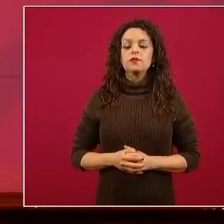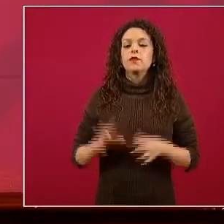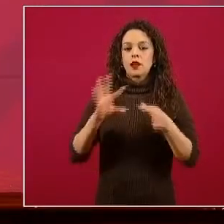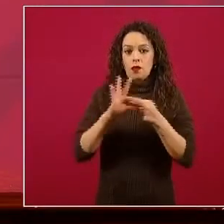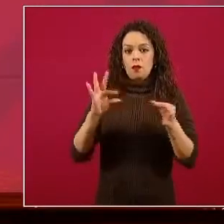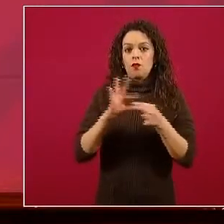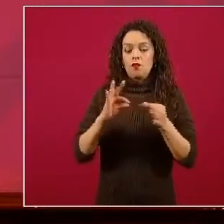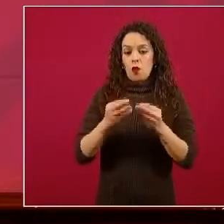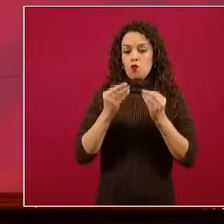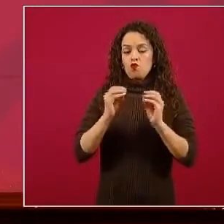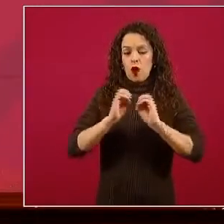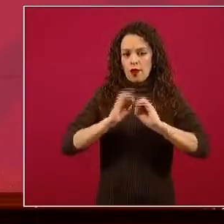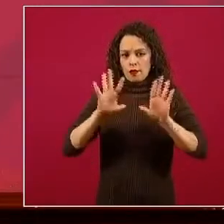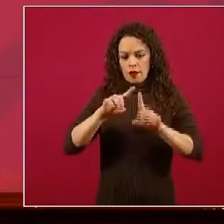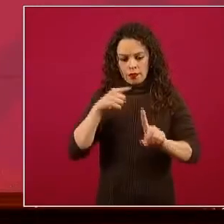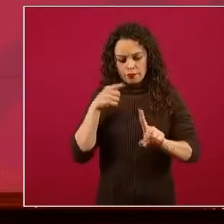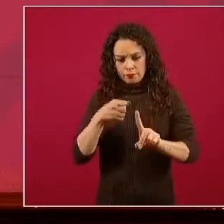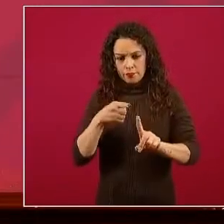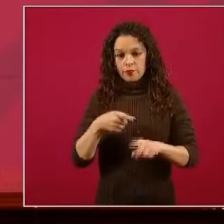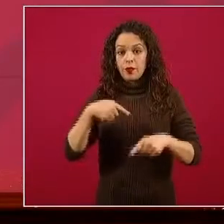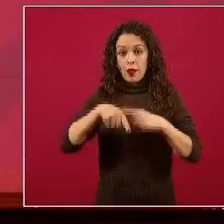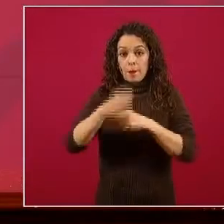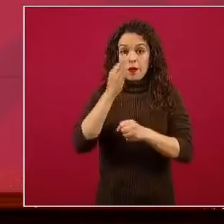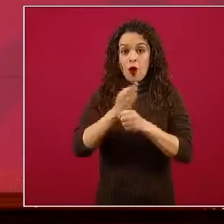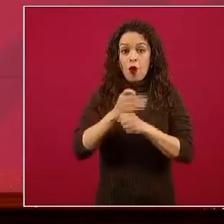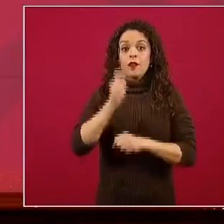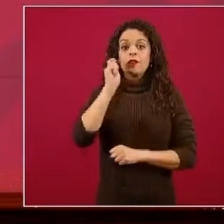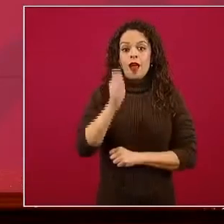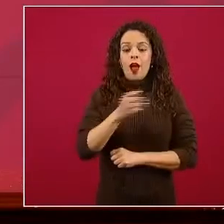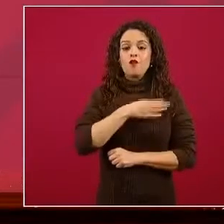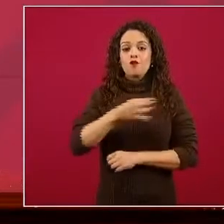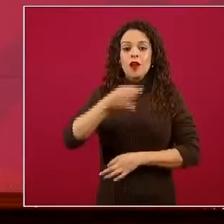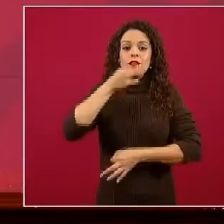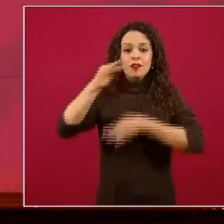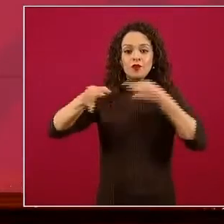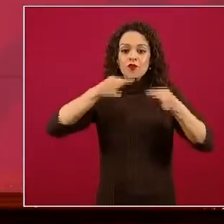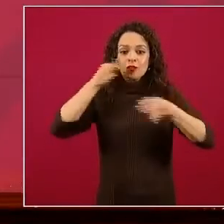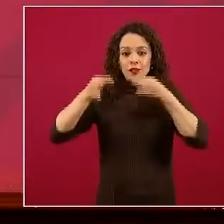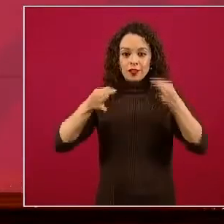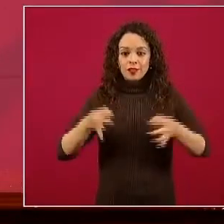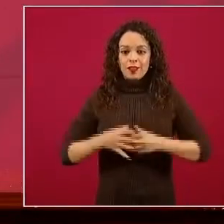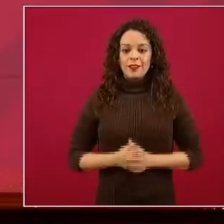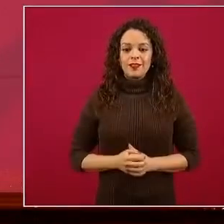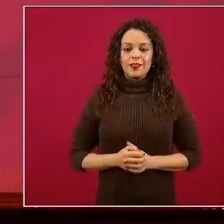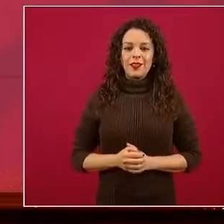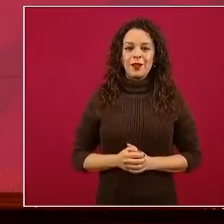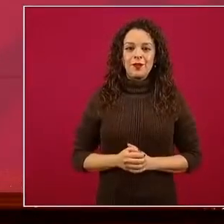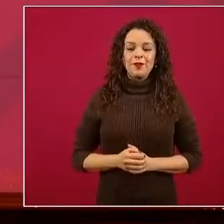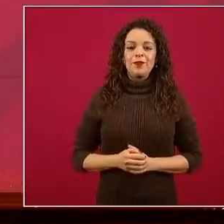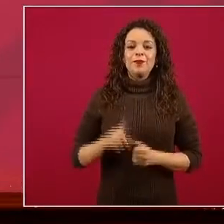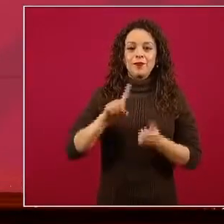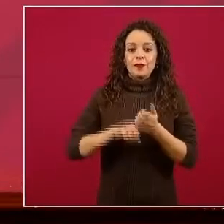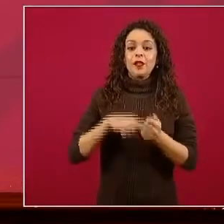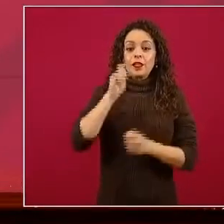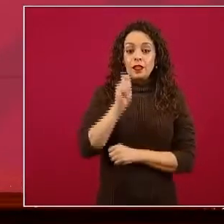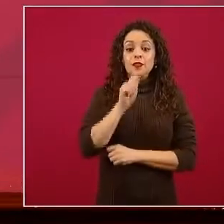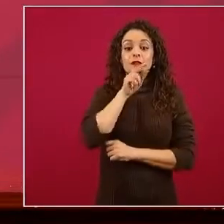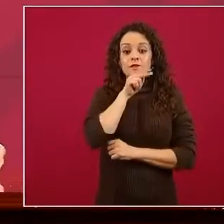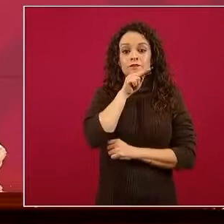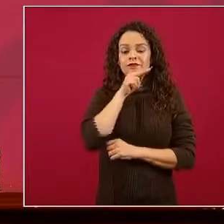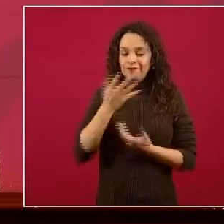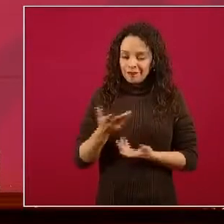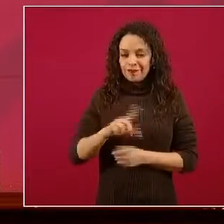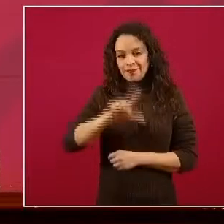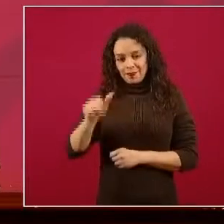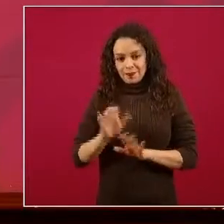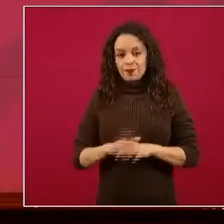énfasis. Vamos a empezar con una buena noticia y vamos a tener un señalamiento de preocupación. La buena